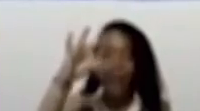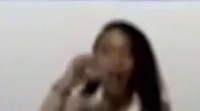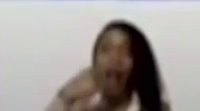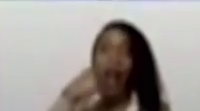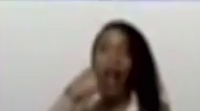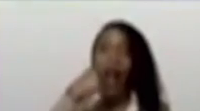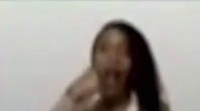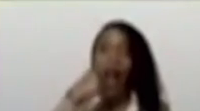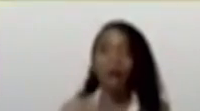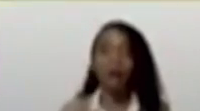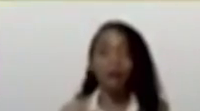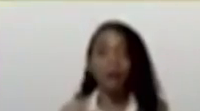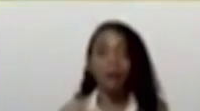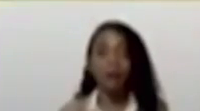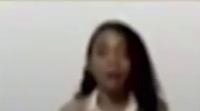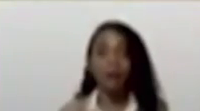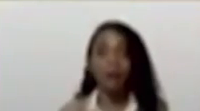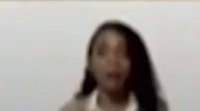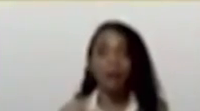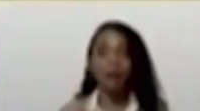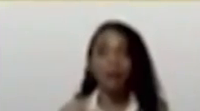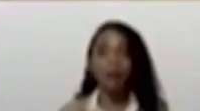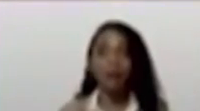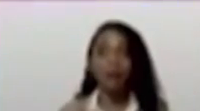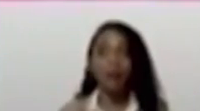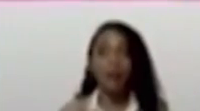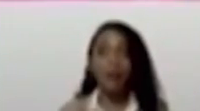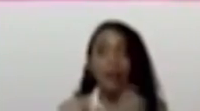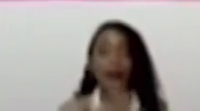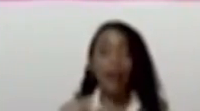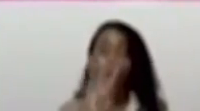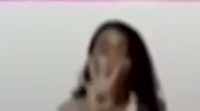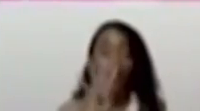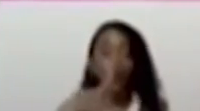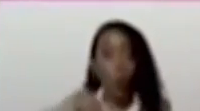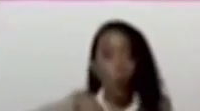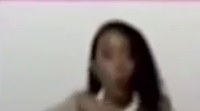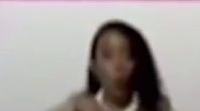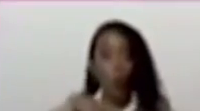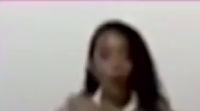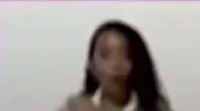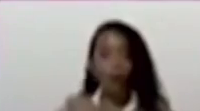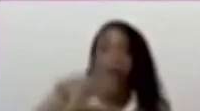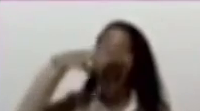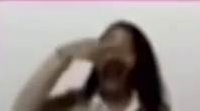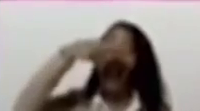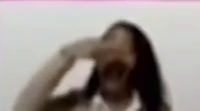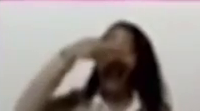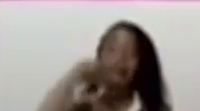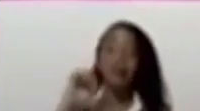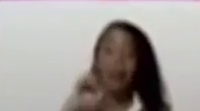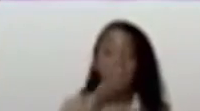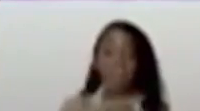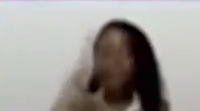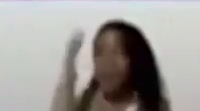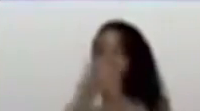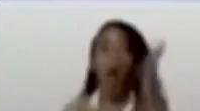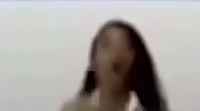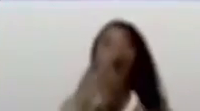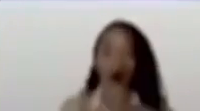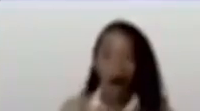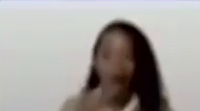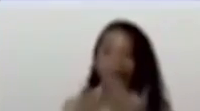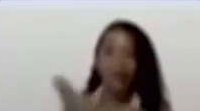y es gótica debajo de la lengua cada cuatro horas y el milagro se hace se hace